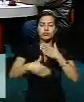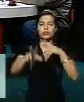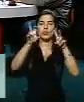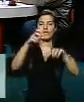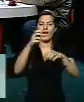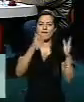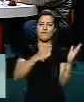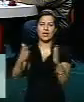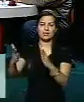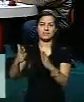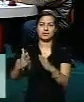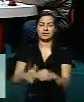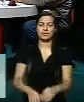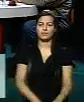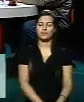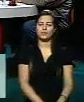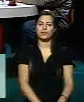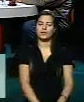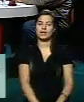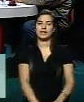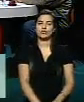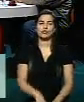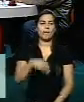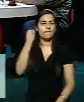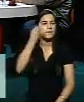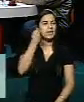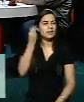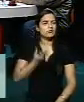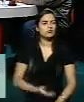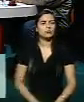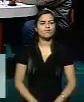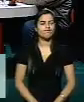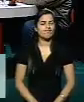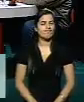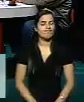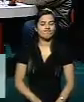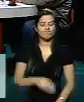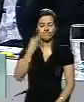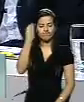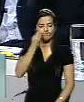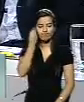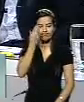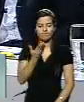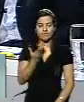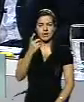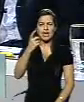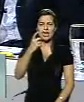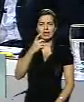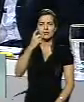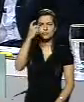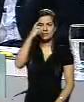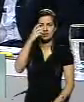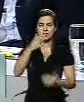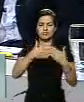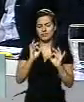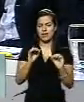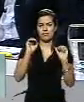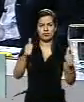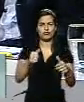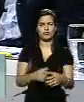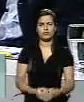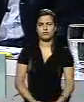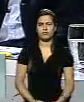A partir de qué momento... Yo creo que sin duda eso tiene una fecha y hasta un día, porque es el 13 de abril.